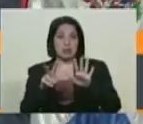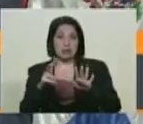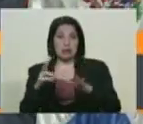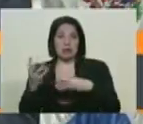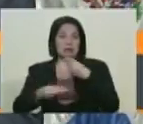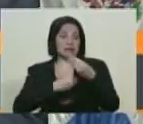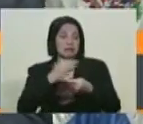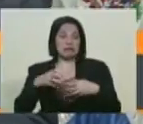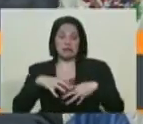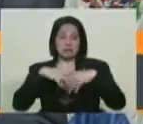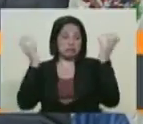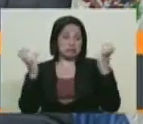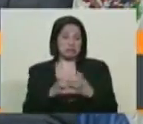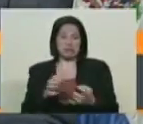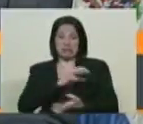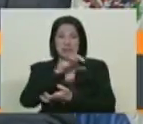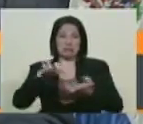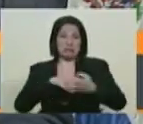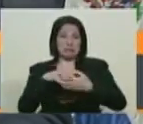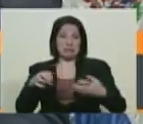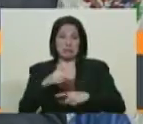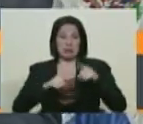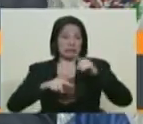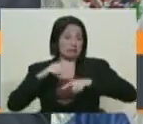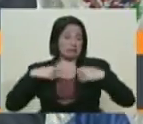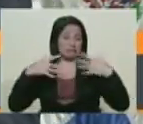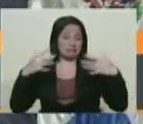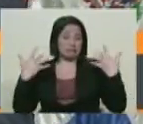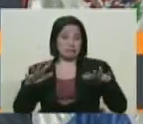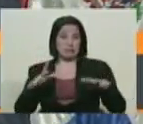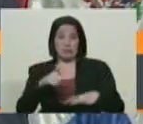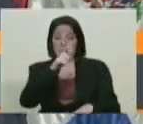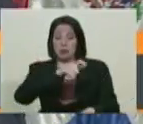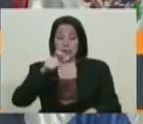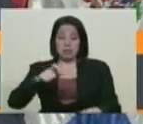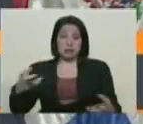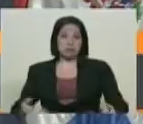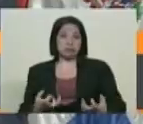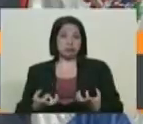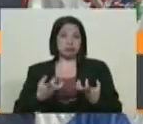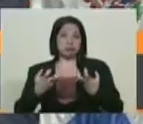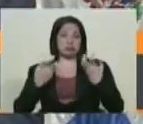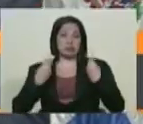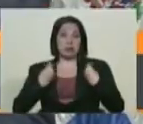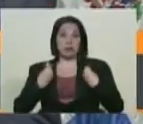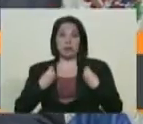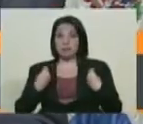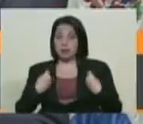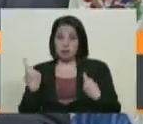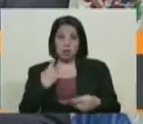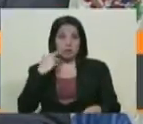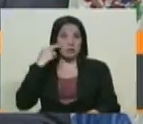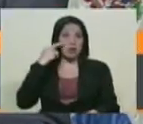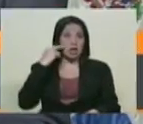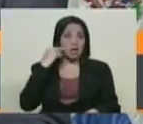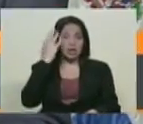espantosos de violencia, donde seres humanos fueron quemados vivos solamente por su color de